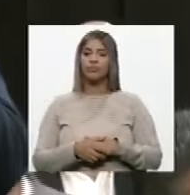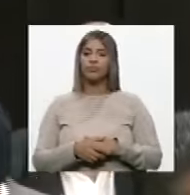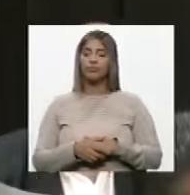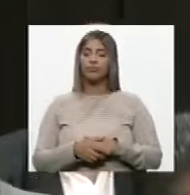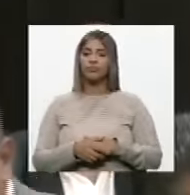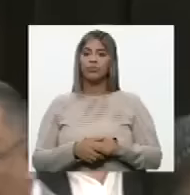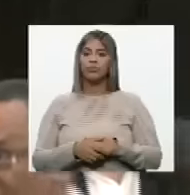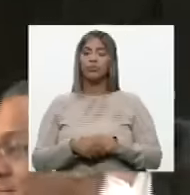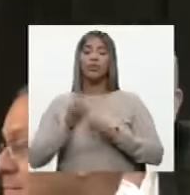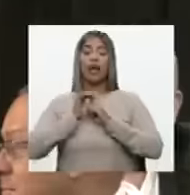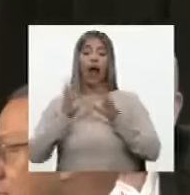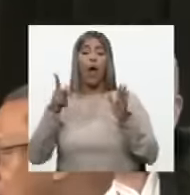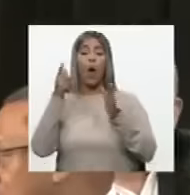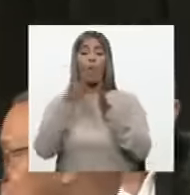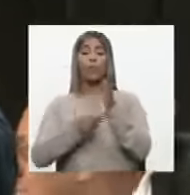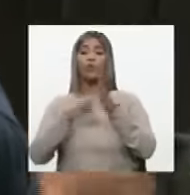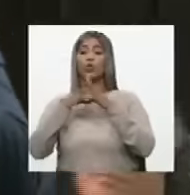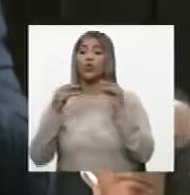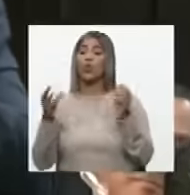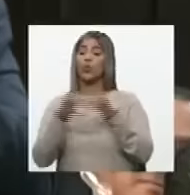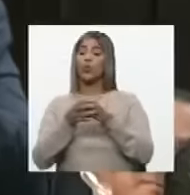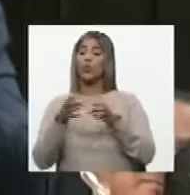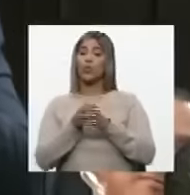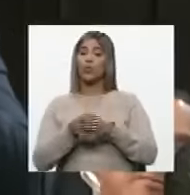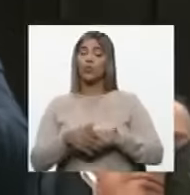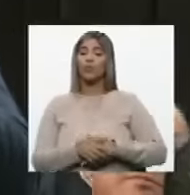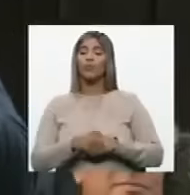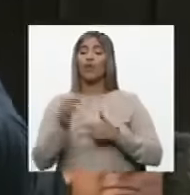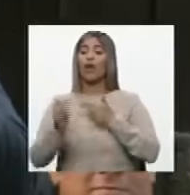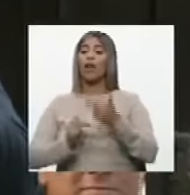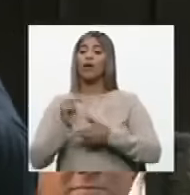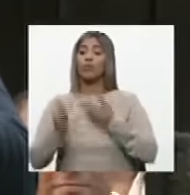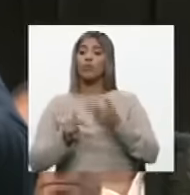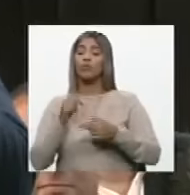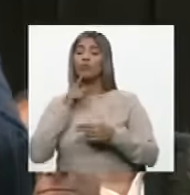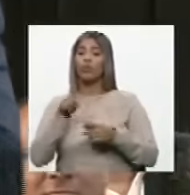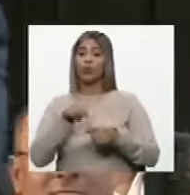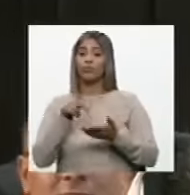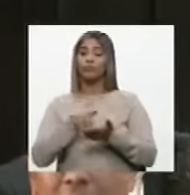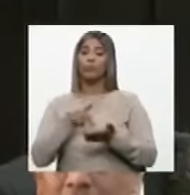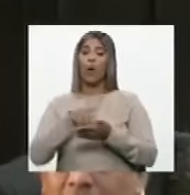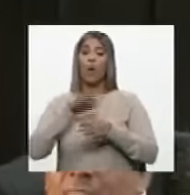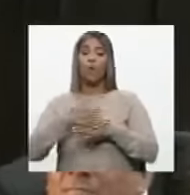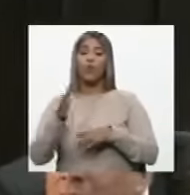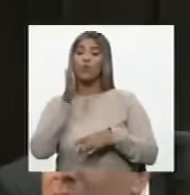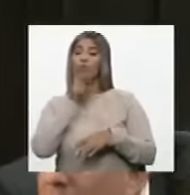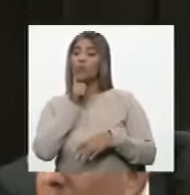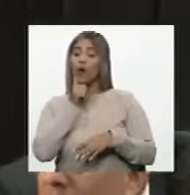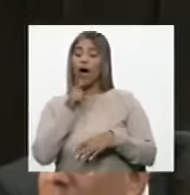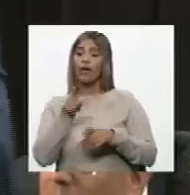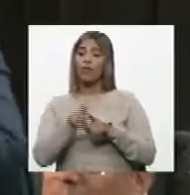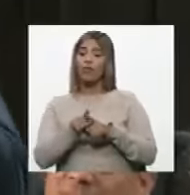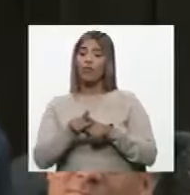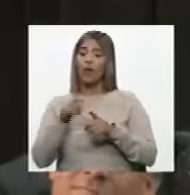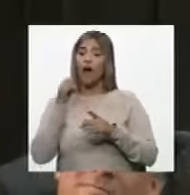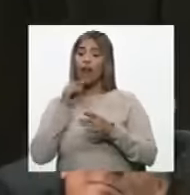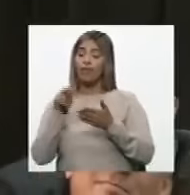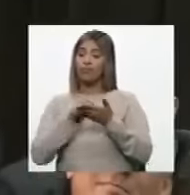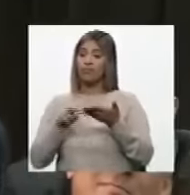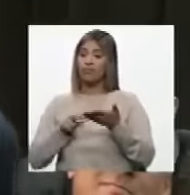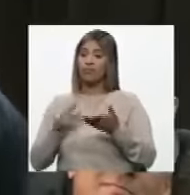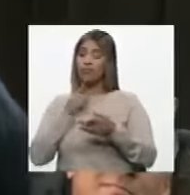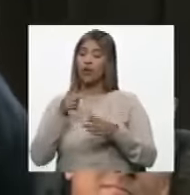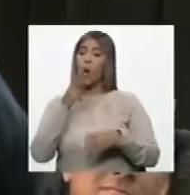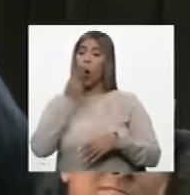Sí, claro, se le prohibió a todos los miembros de la Junta Revolucionaria ser candidato, precisamente porque no había megalomanía. Ahí había